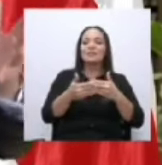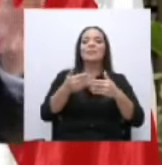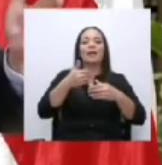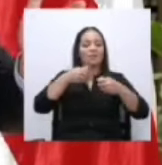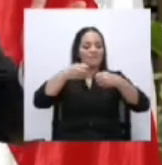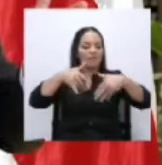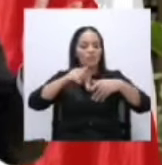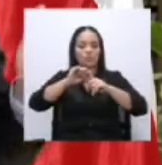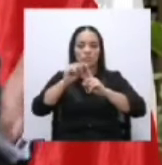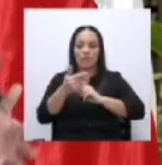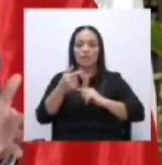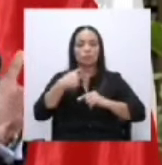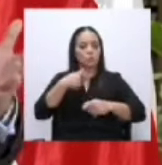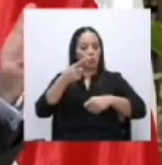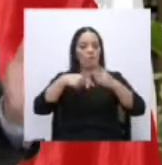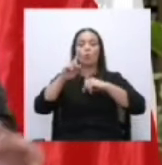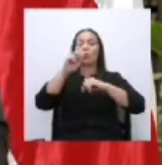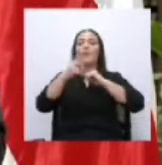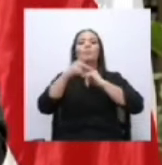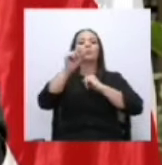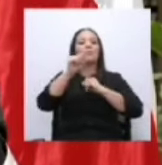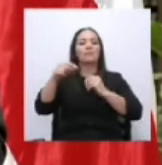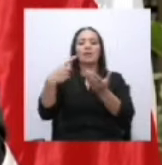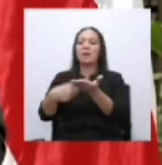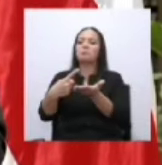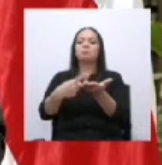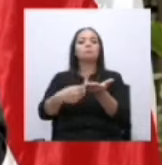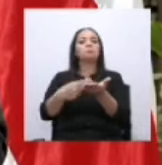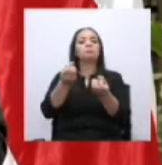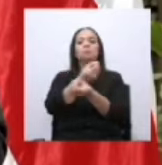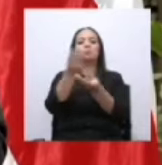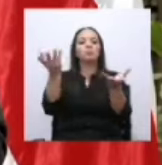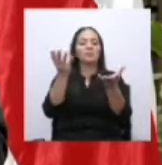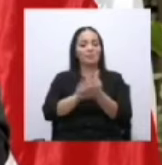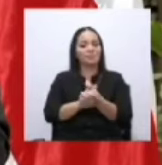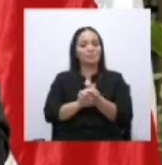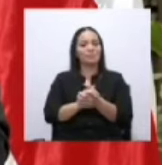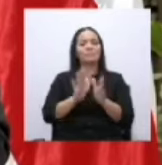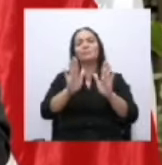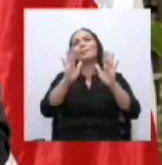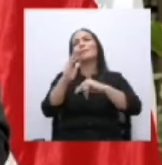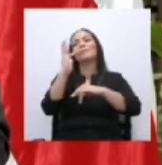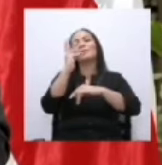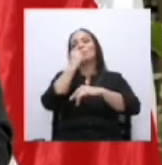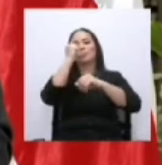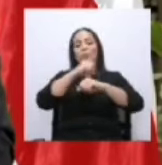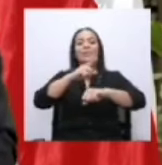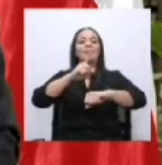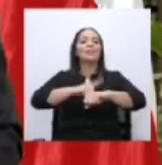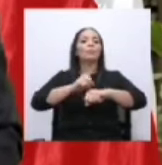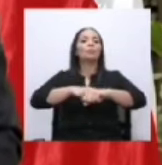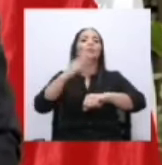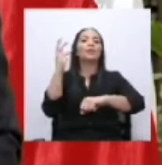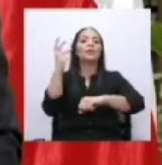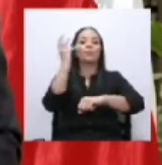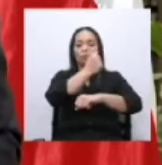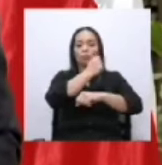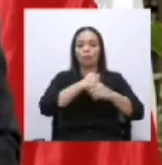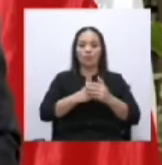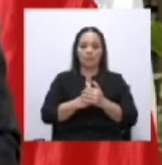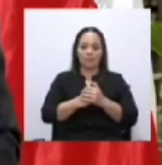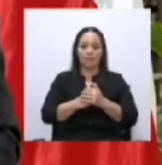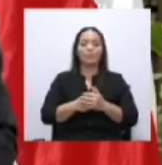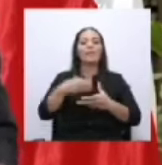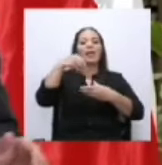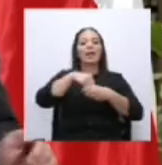yo puedo venir una vez a la semana a discutir estas cosas. Maravilloso, son tiempos hermosos en una